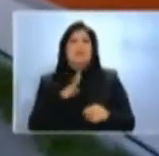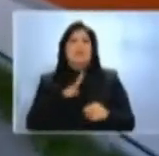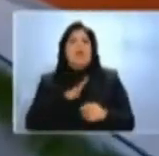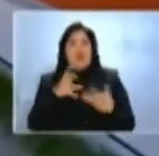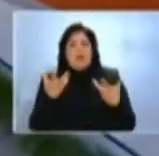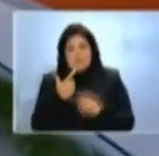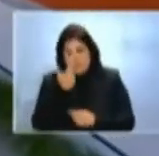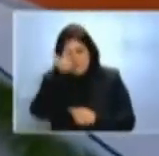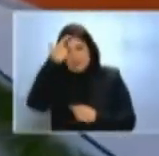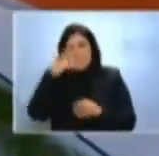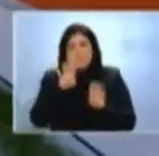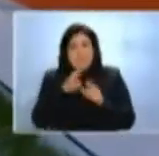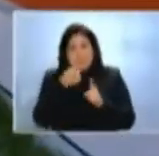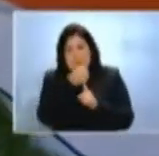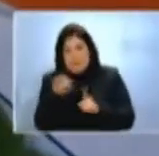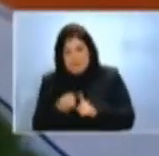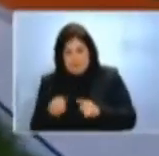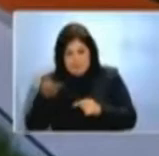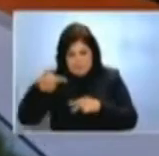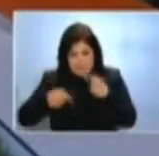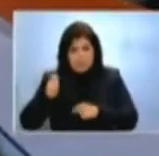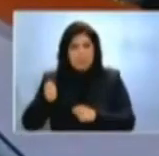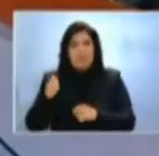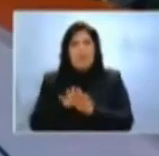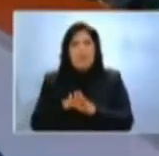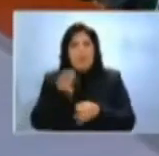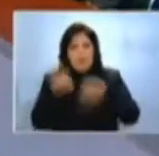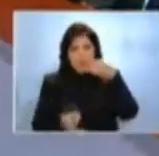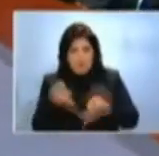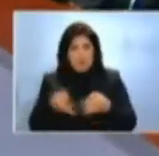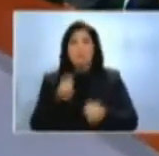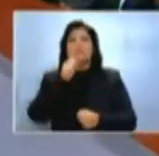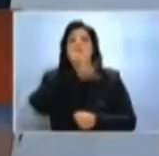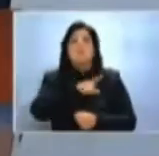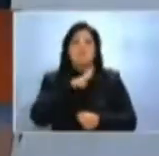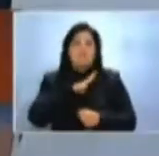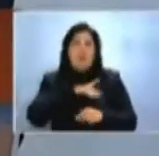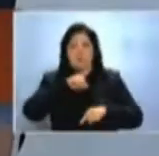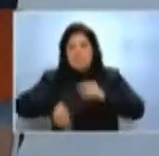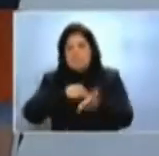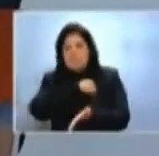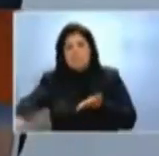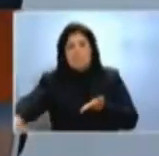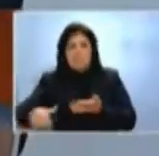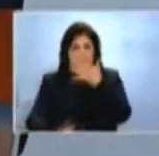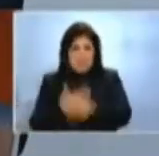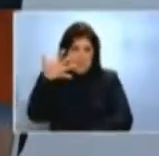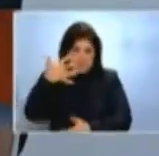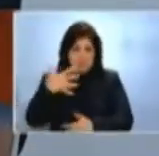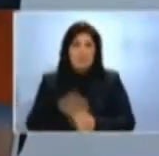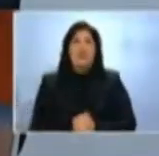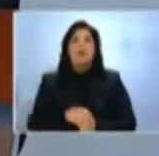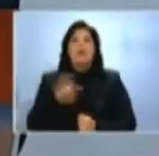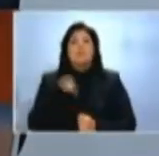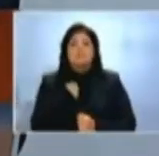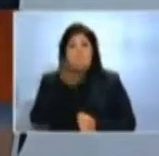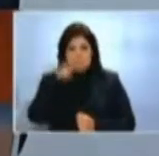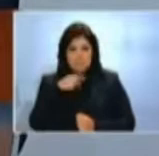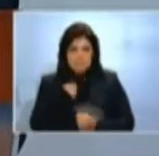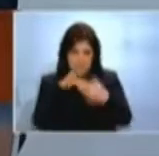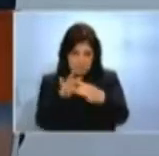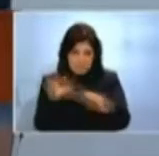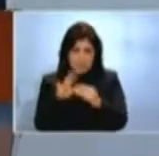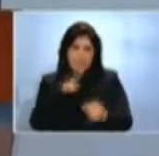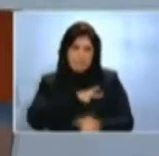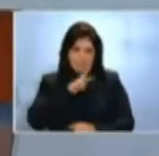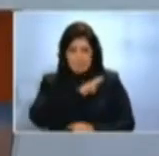13.639.25 pesos que equivale a 202.69 veces el salario mínimo o bien